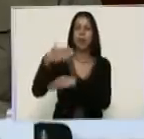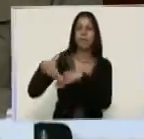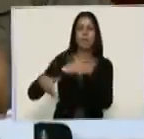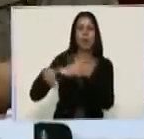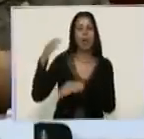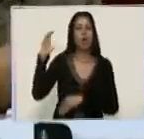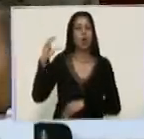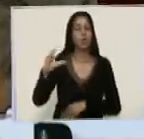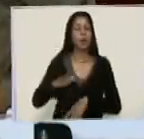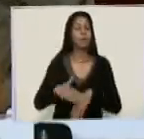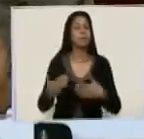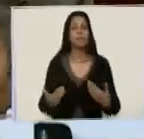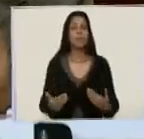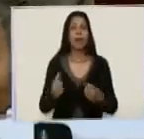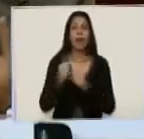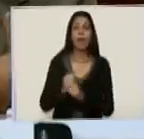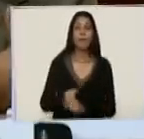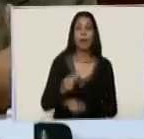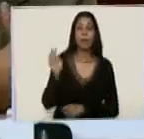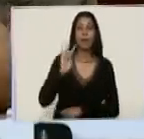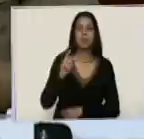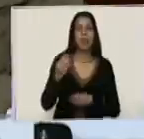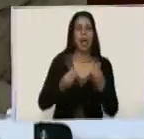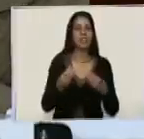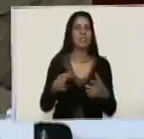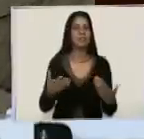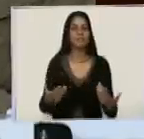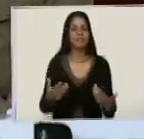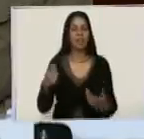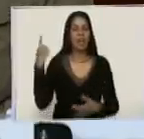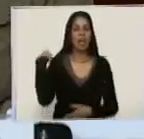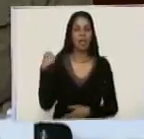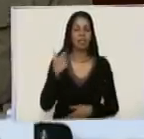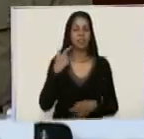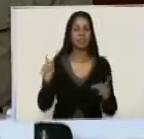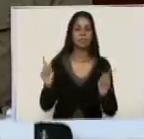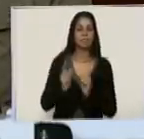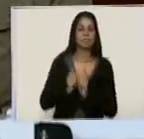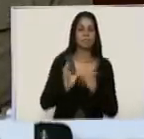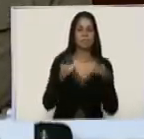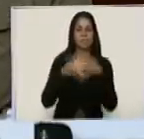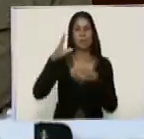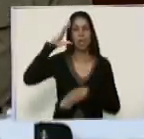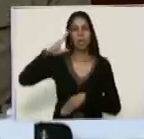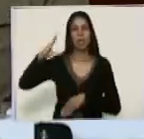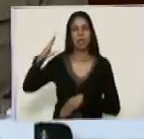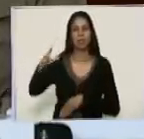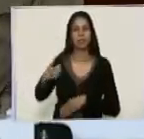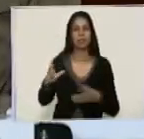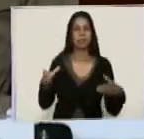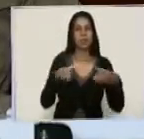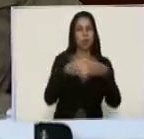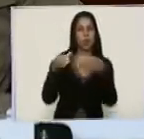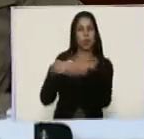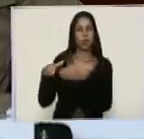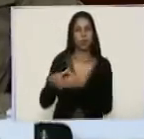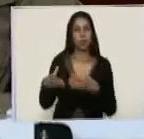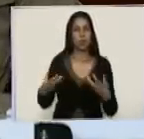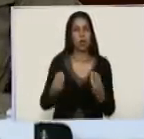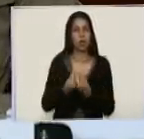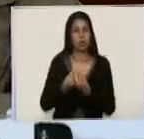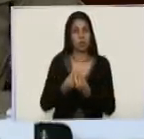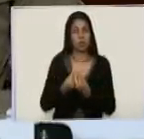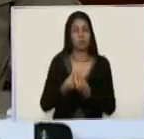Está esperando una reacción nuestra. Él esperaba, ayer yo estuve reunido con los hermanos generales del ejército, que comandan